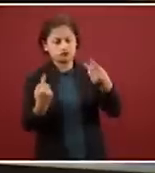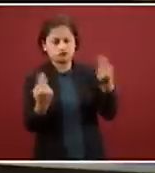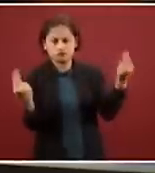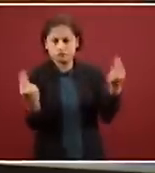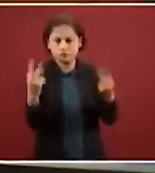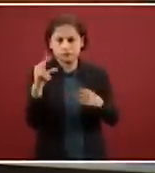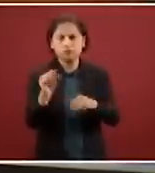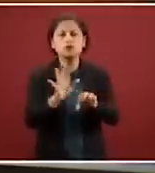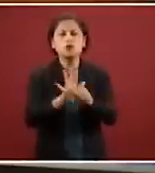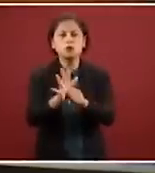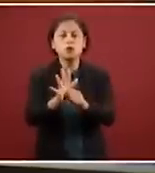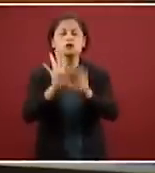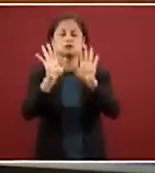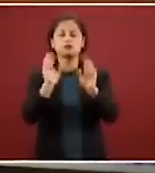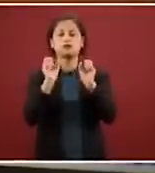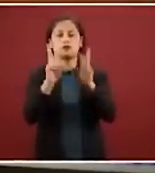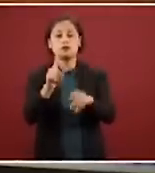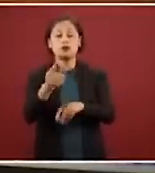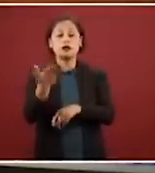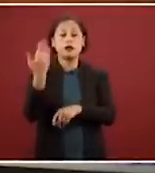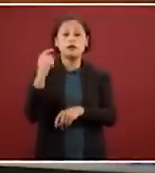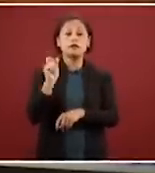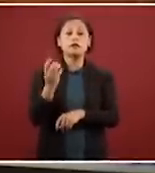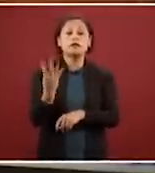Sonora, ahora el 24 de diciembre